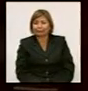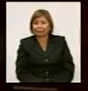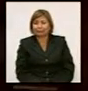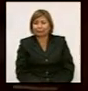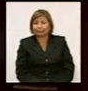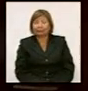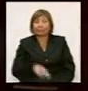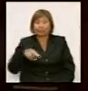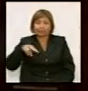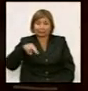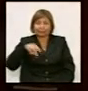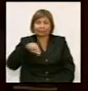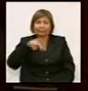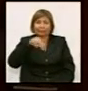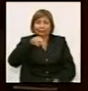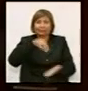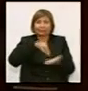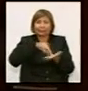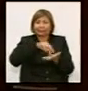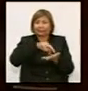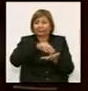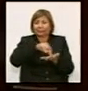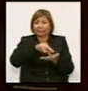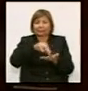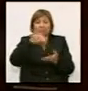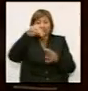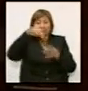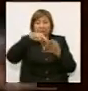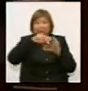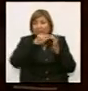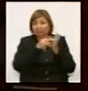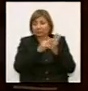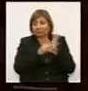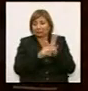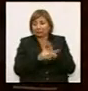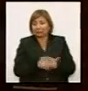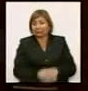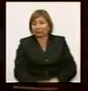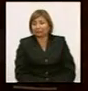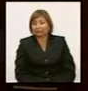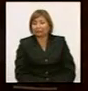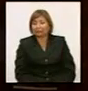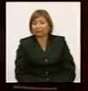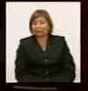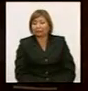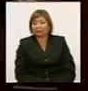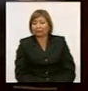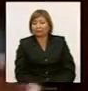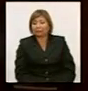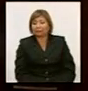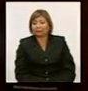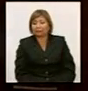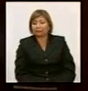comenzó a caminar, bajó las escaleras del otro hemiciclo.